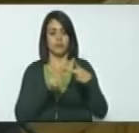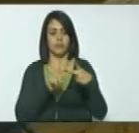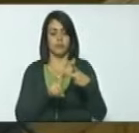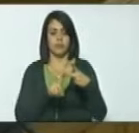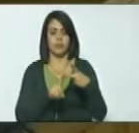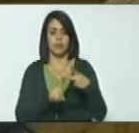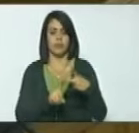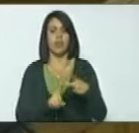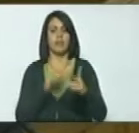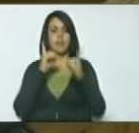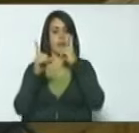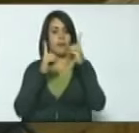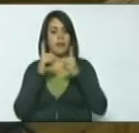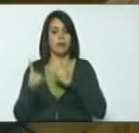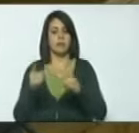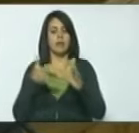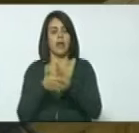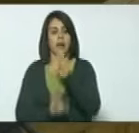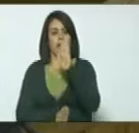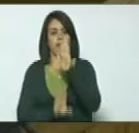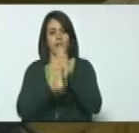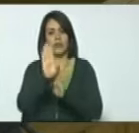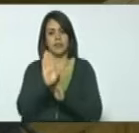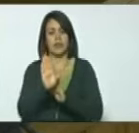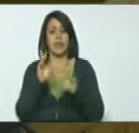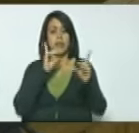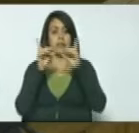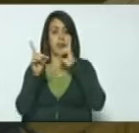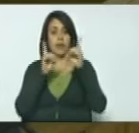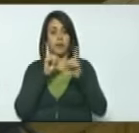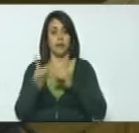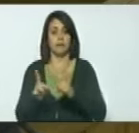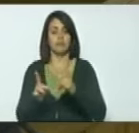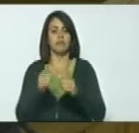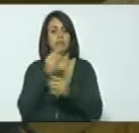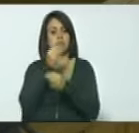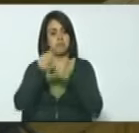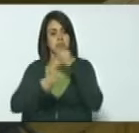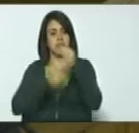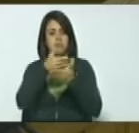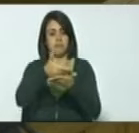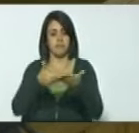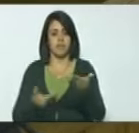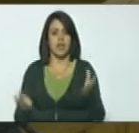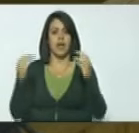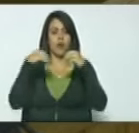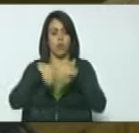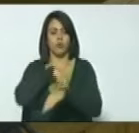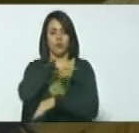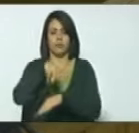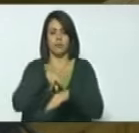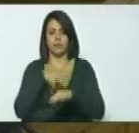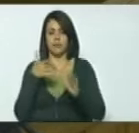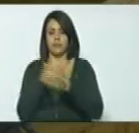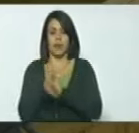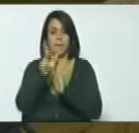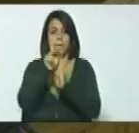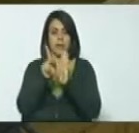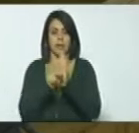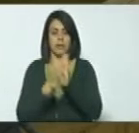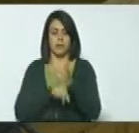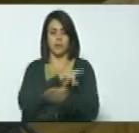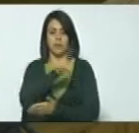número dos. Debate sobre los avances de la mesa de diálogo para diseñar propuesta de acuerdo nacional sobre